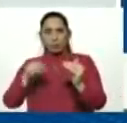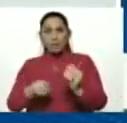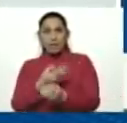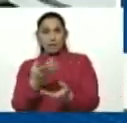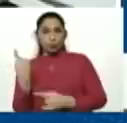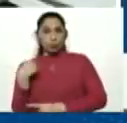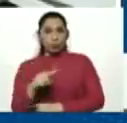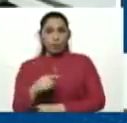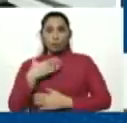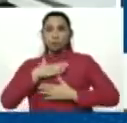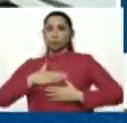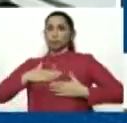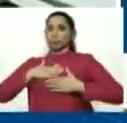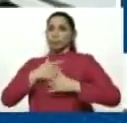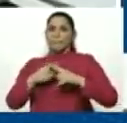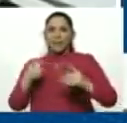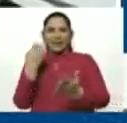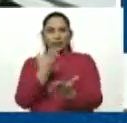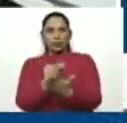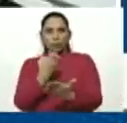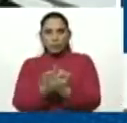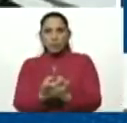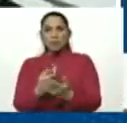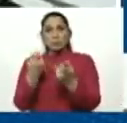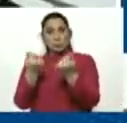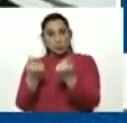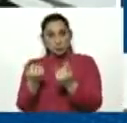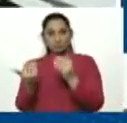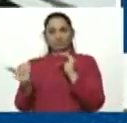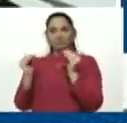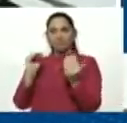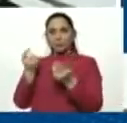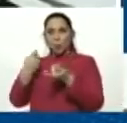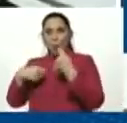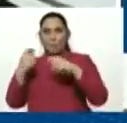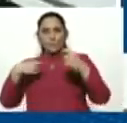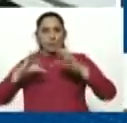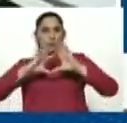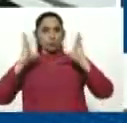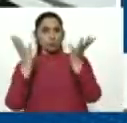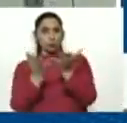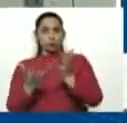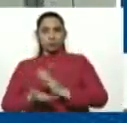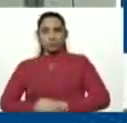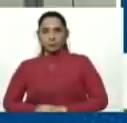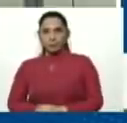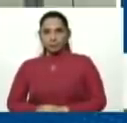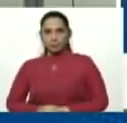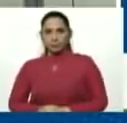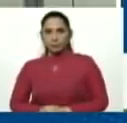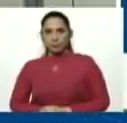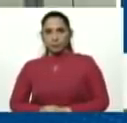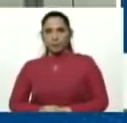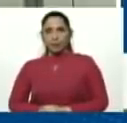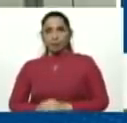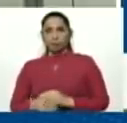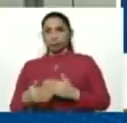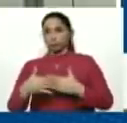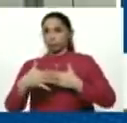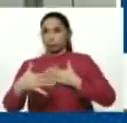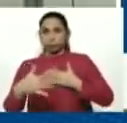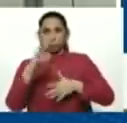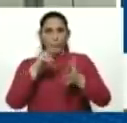tuviera sus beneficios para la economía, la finanza, la estabilidad del comercio mundial. Pasó el 2015 de